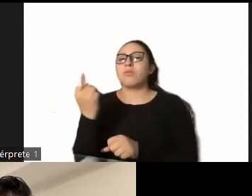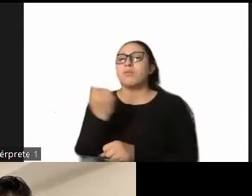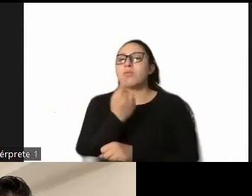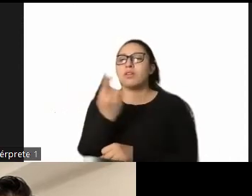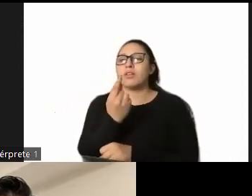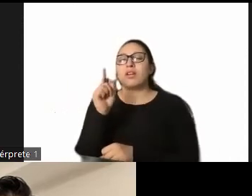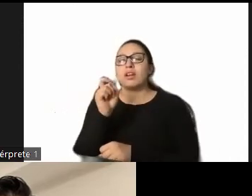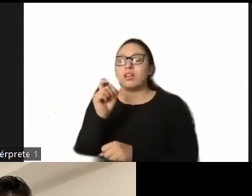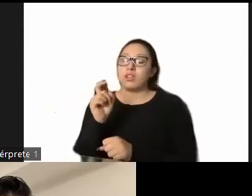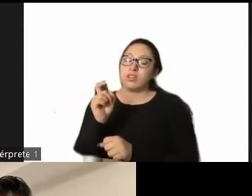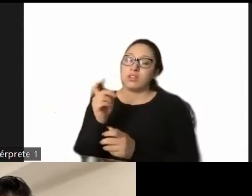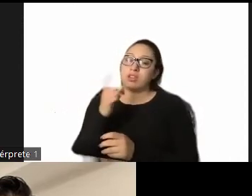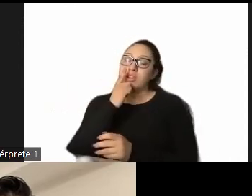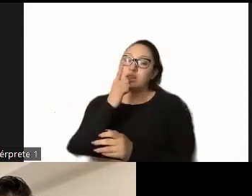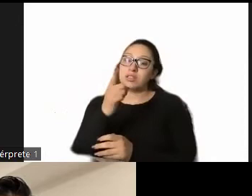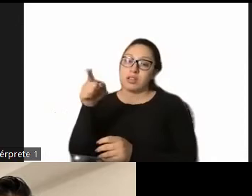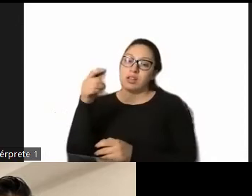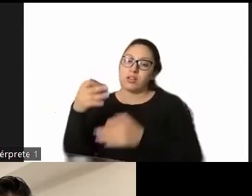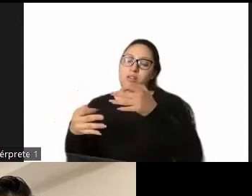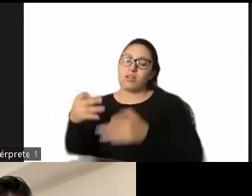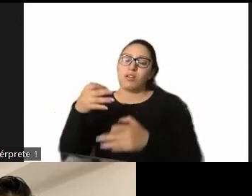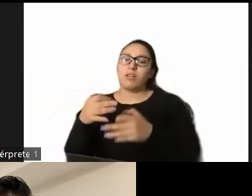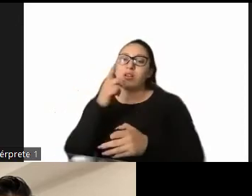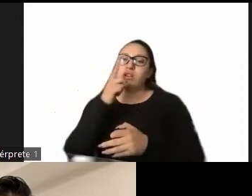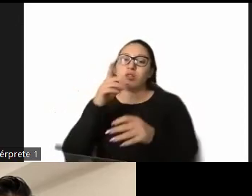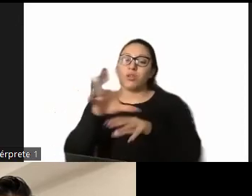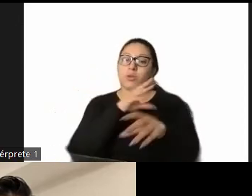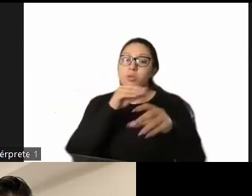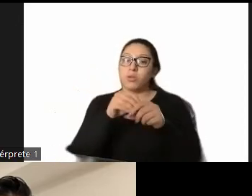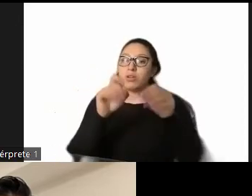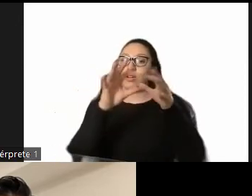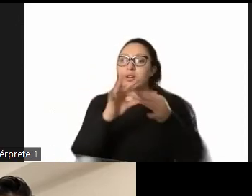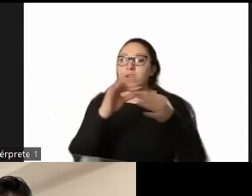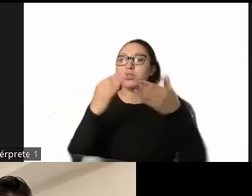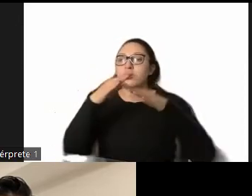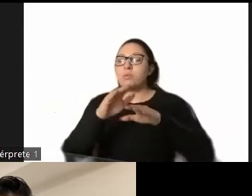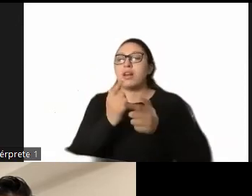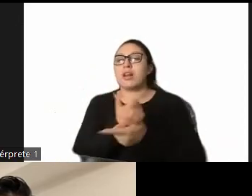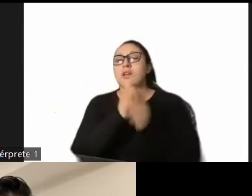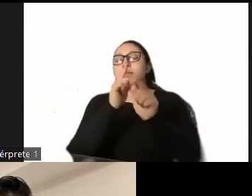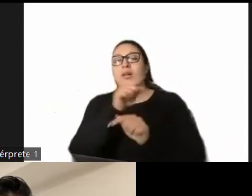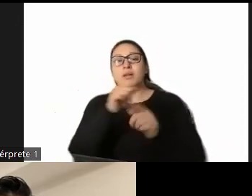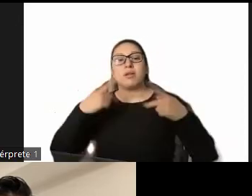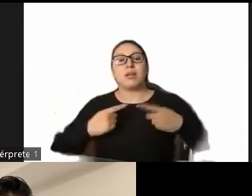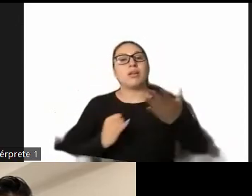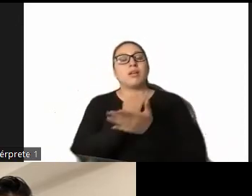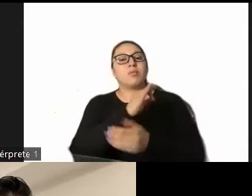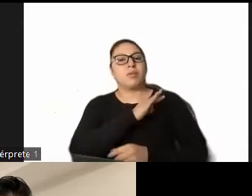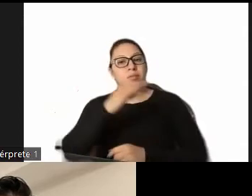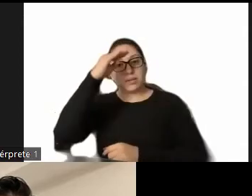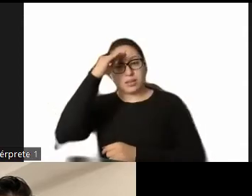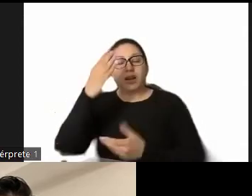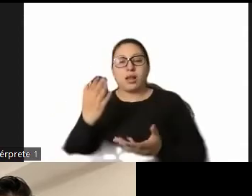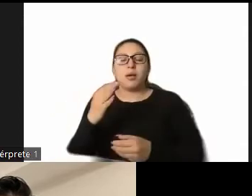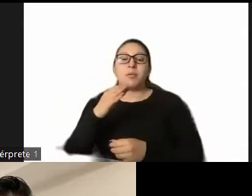todo el dispositivo legal normativo que hablaba sobre el derecho a la objeción de conciencia. Pero contrario a lo que señala el dictamen,